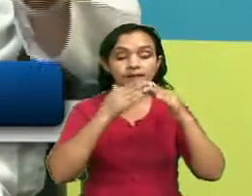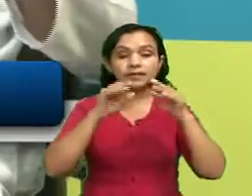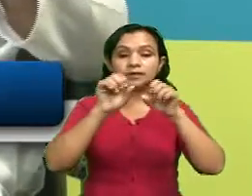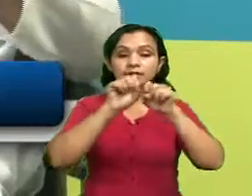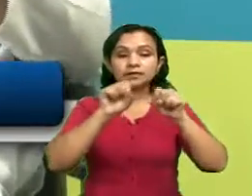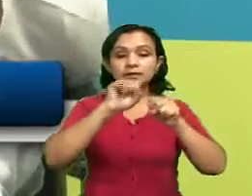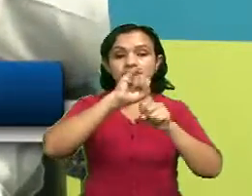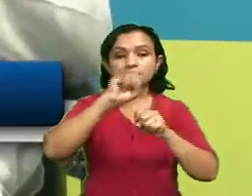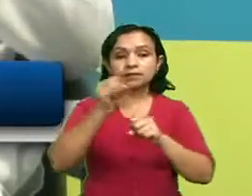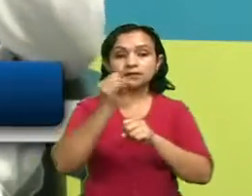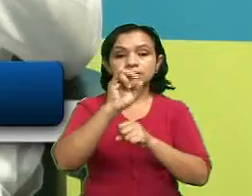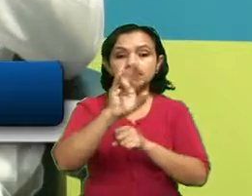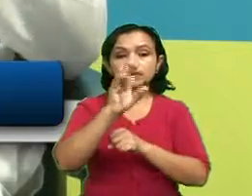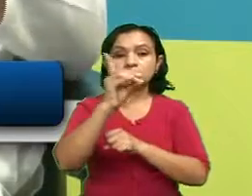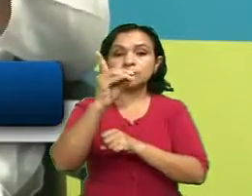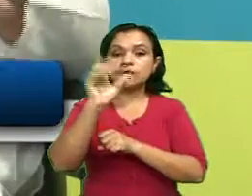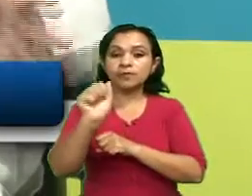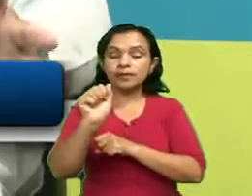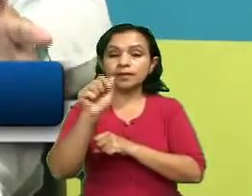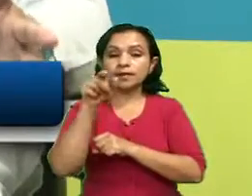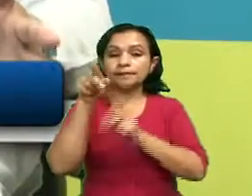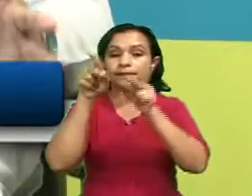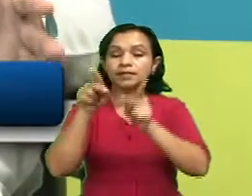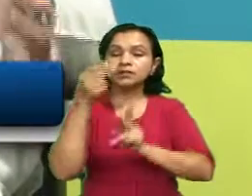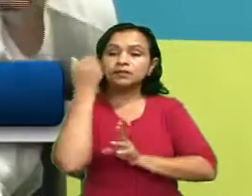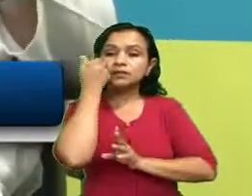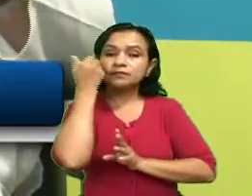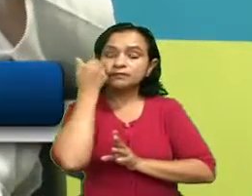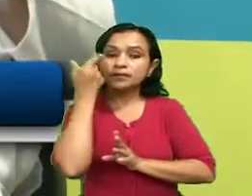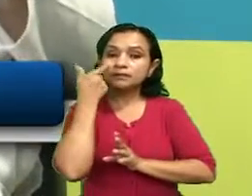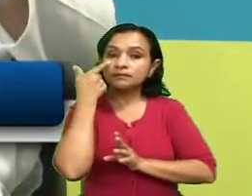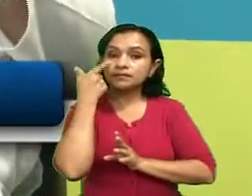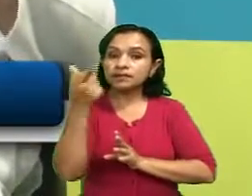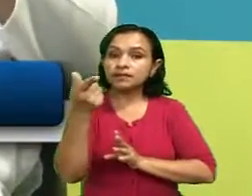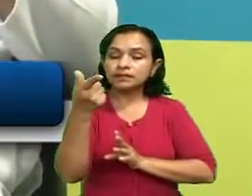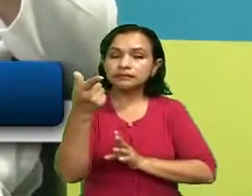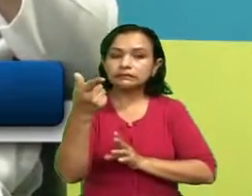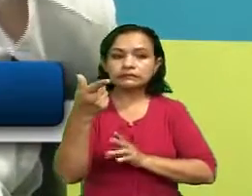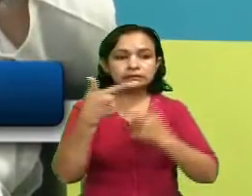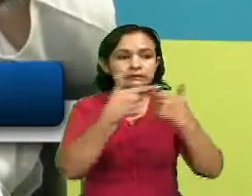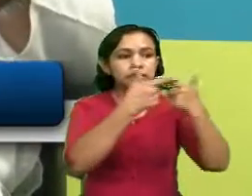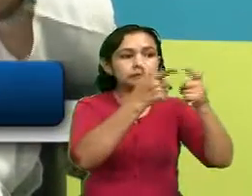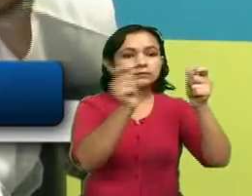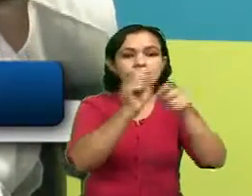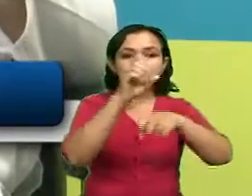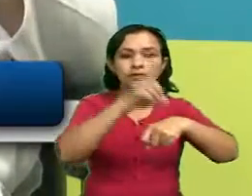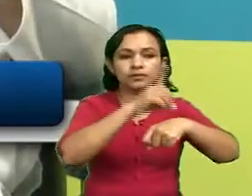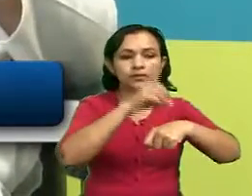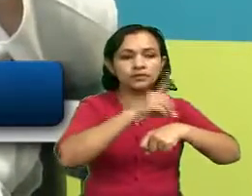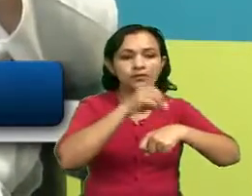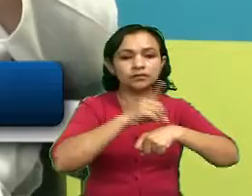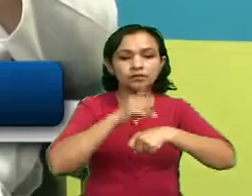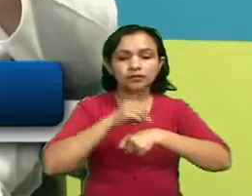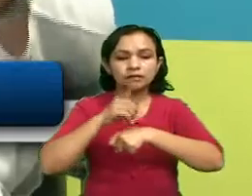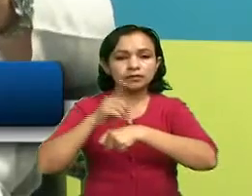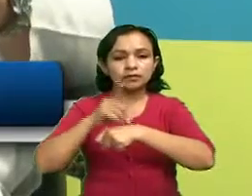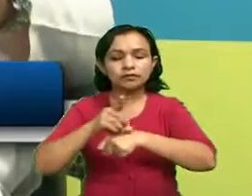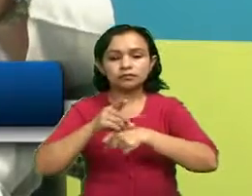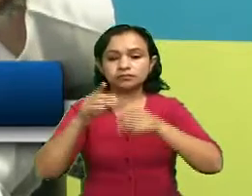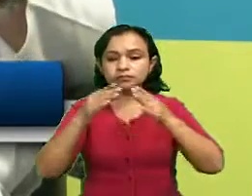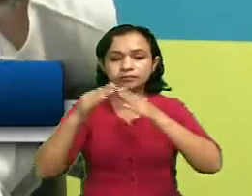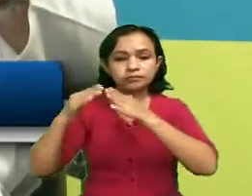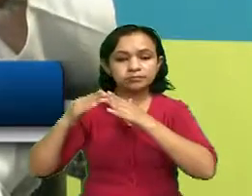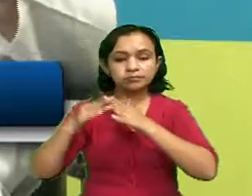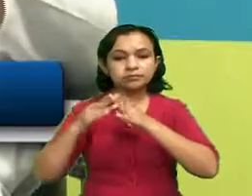Judas, salió un caso sospechoso de dengue, se hace una brigada médica de compañeros brigadistas de la